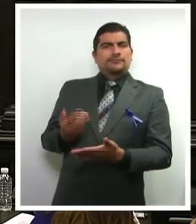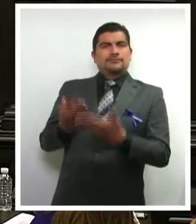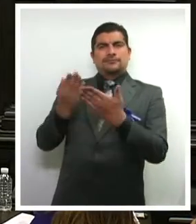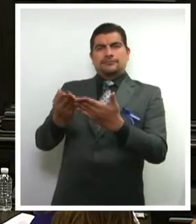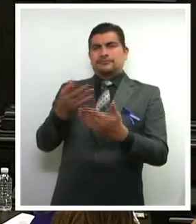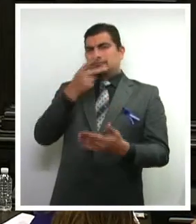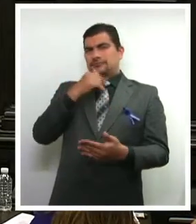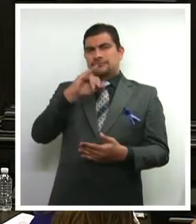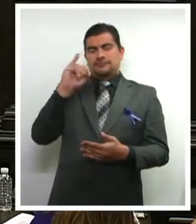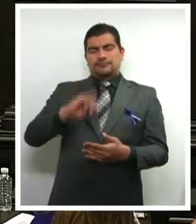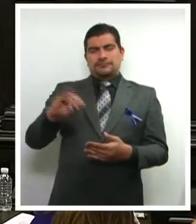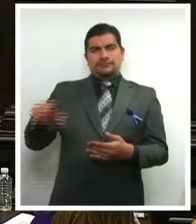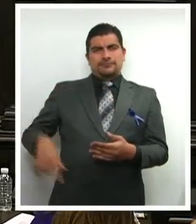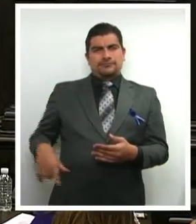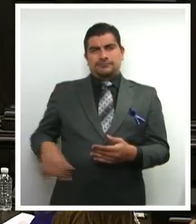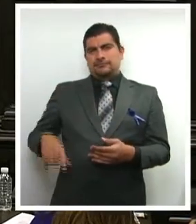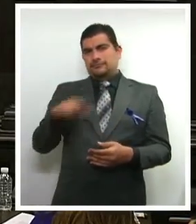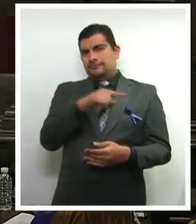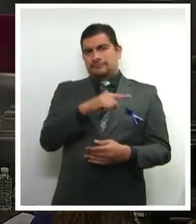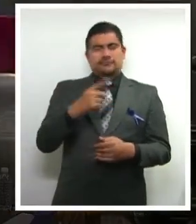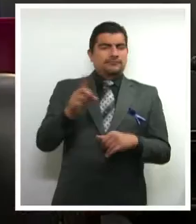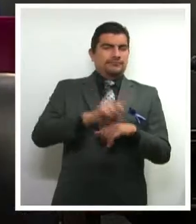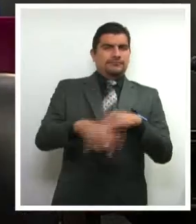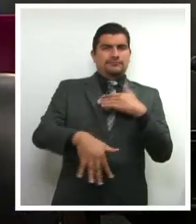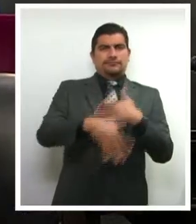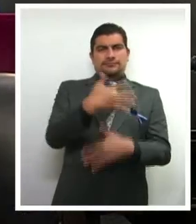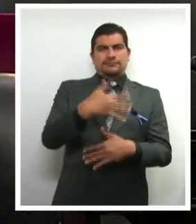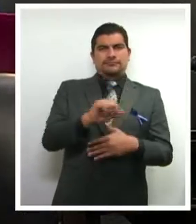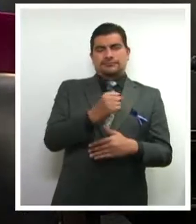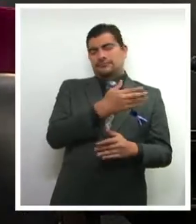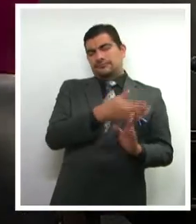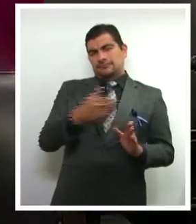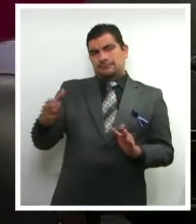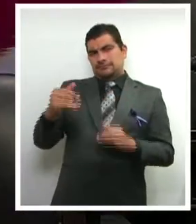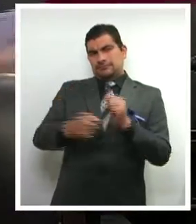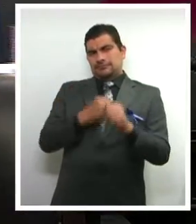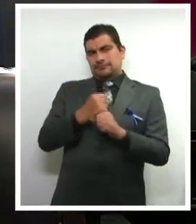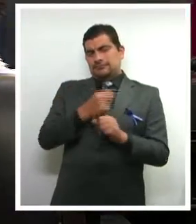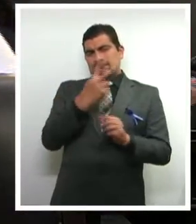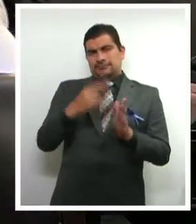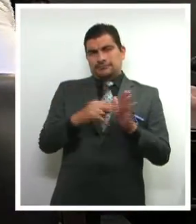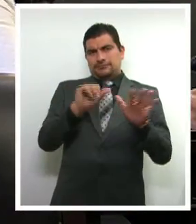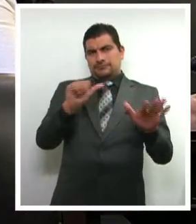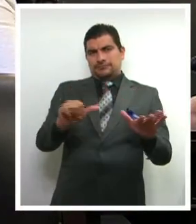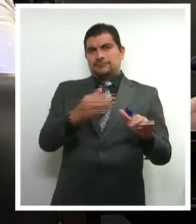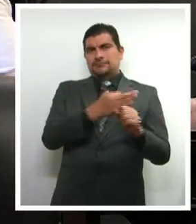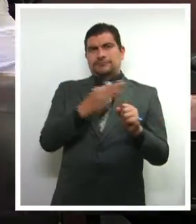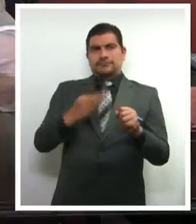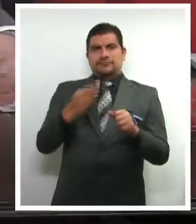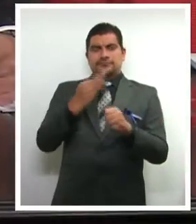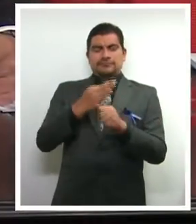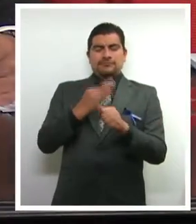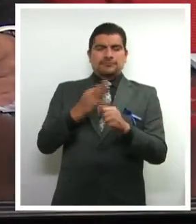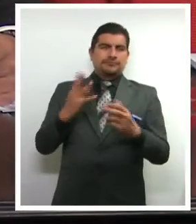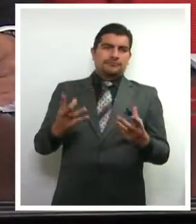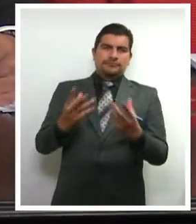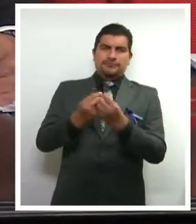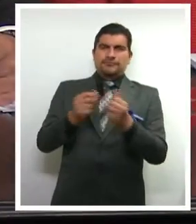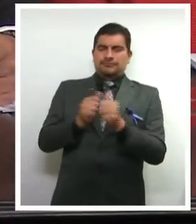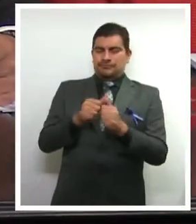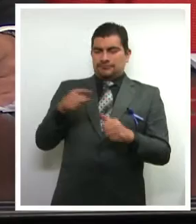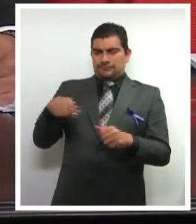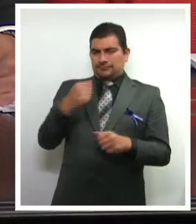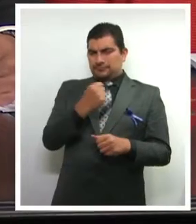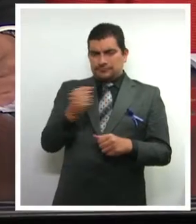por el jefe de gobierno el día 15 de septiembre del año en curso, de acuerdo a su competencia, a